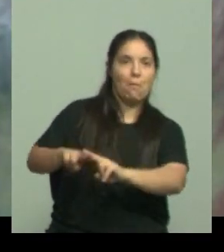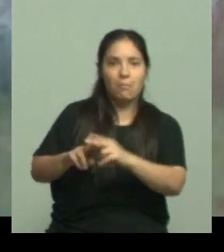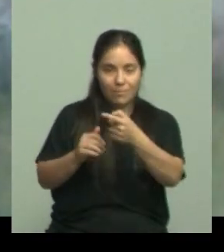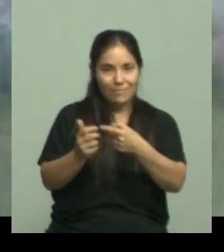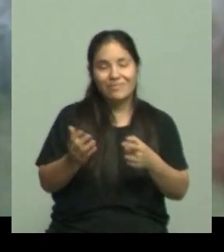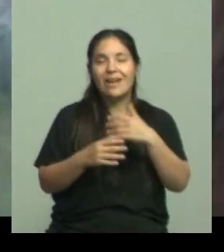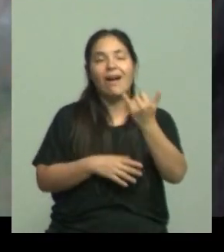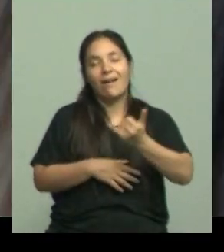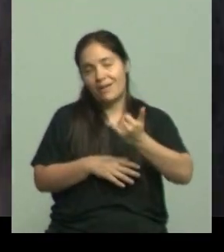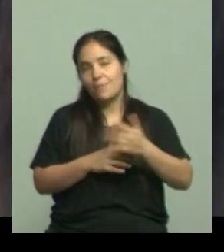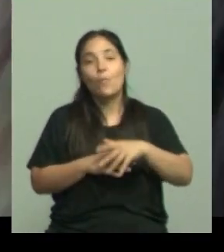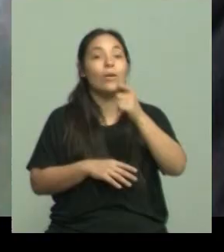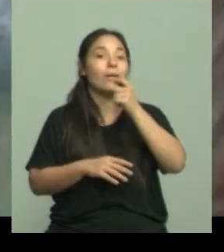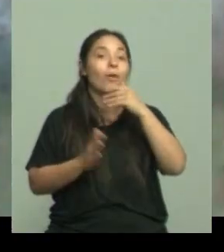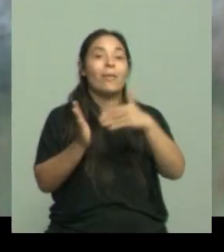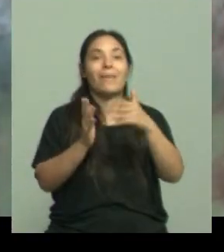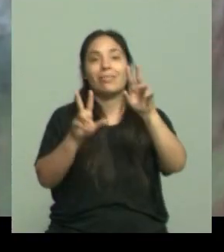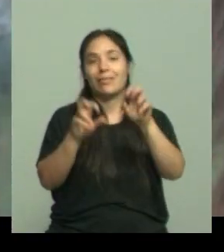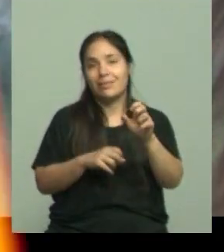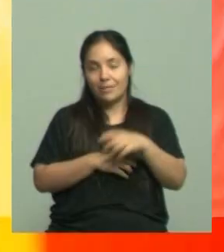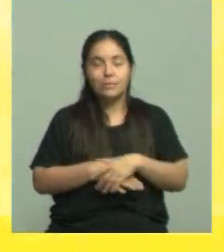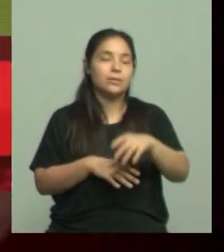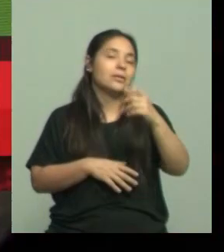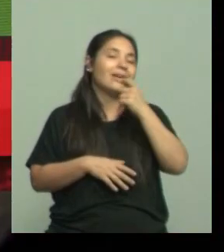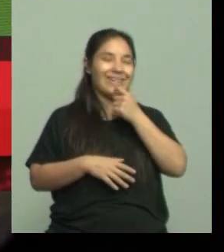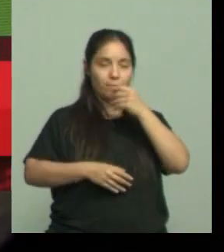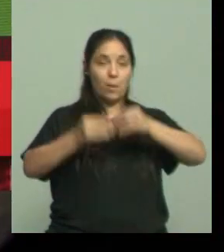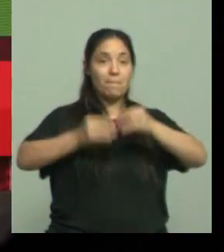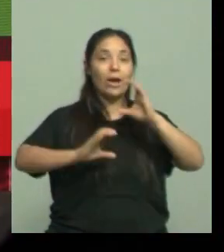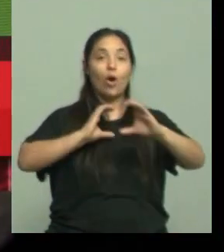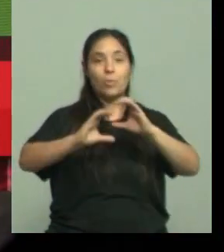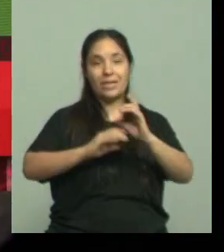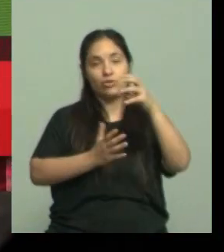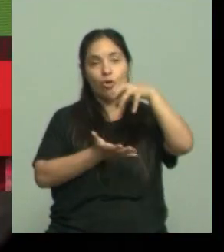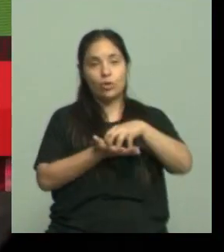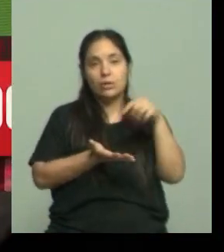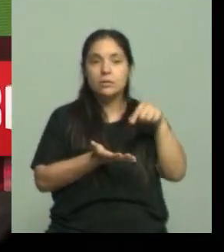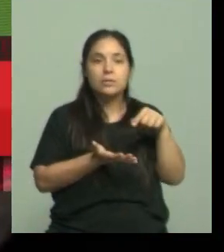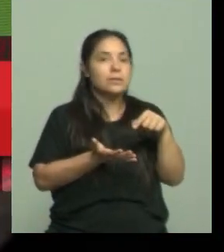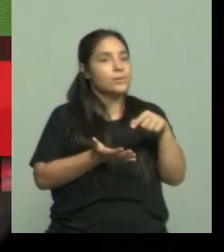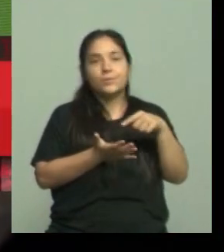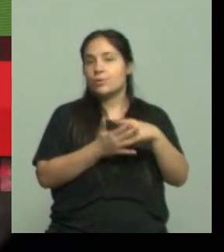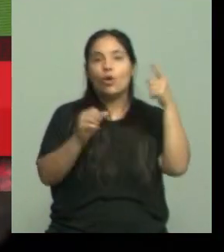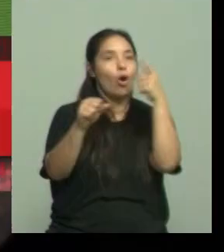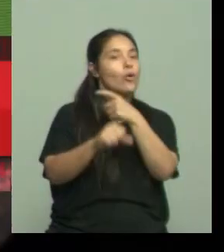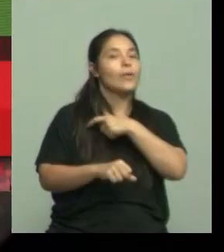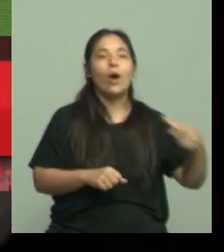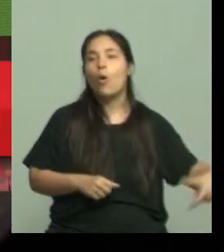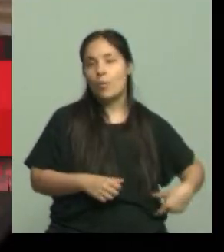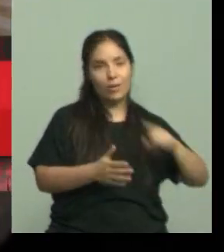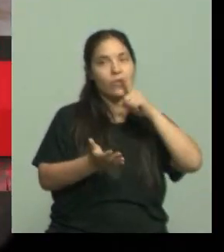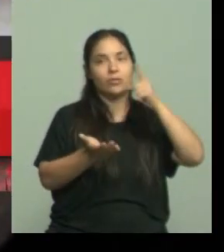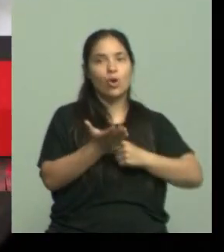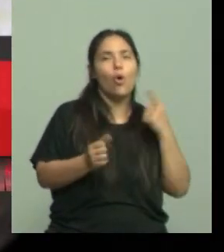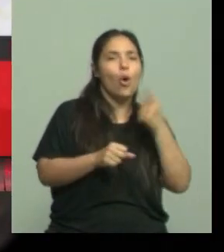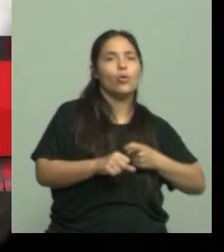se trate. Por ejemplo, hay un medio de comunicación que está librado a pelearle al